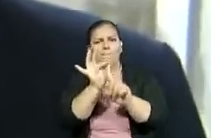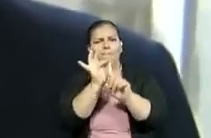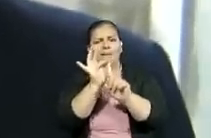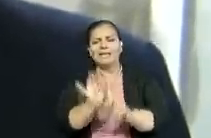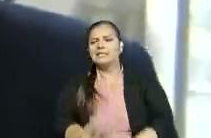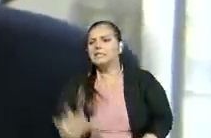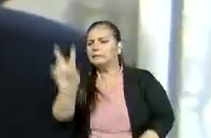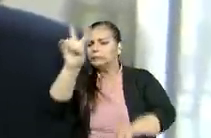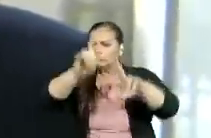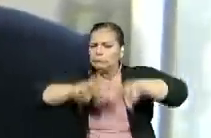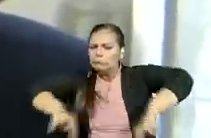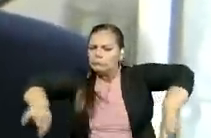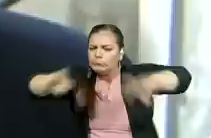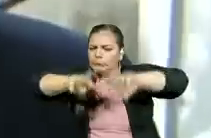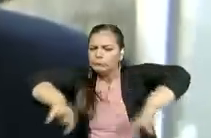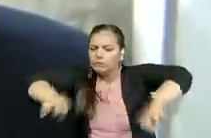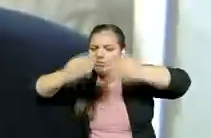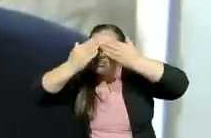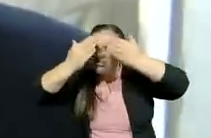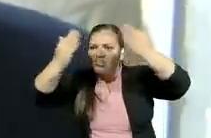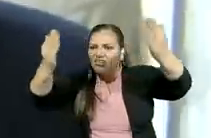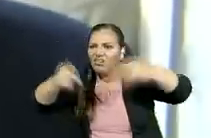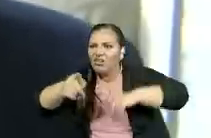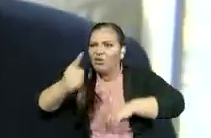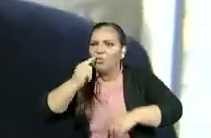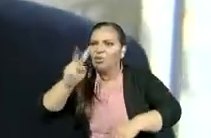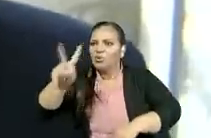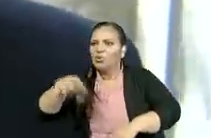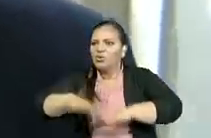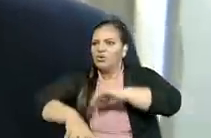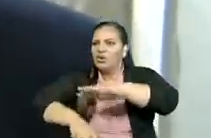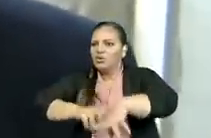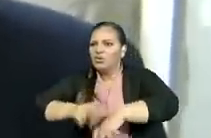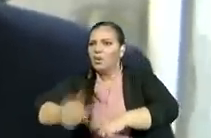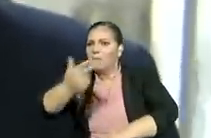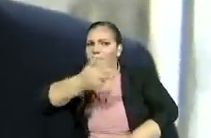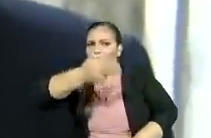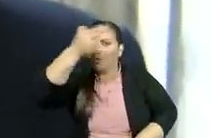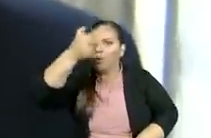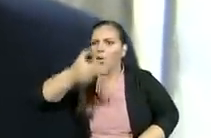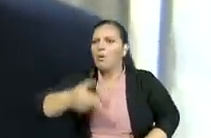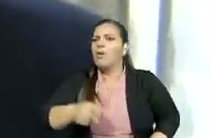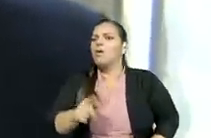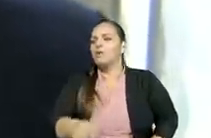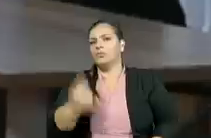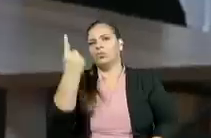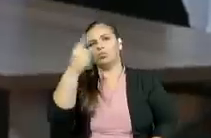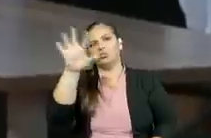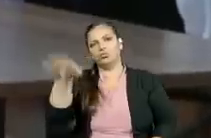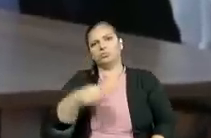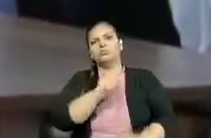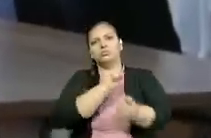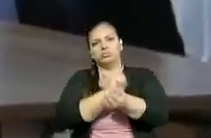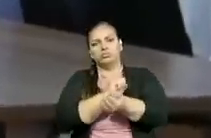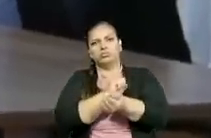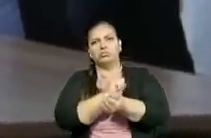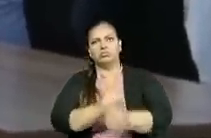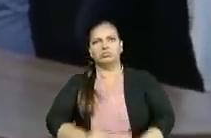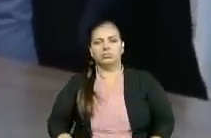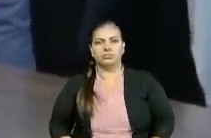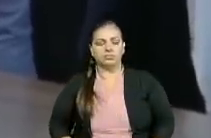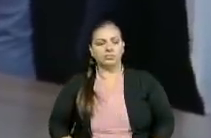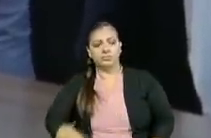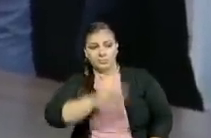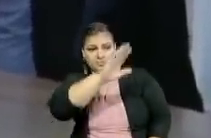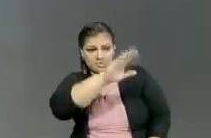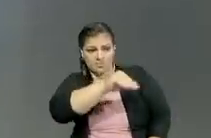unidades especializadas, con la información y las tareas de gestión investigativa, han podido ubicar a uno de estos ciudadanos que participaron en este hecho de